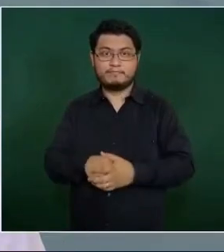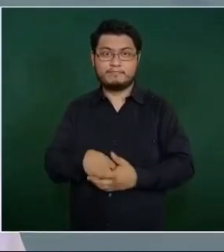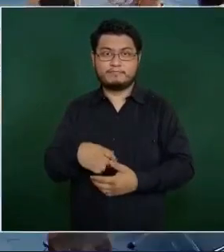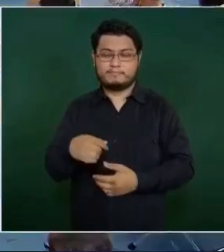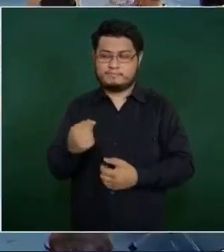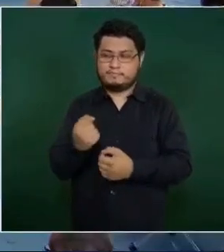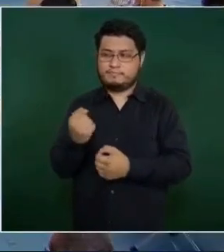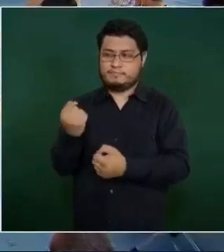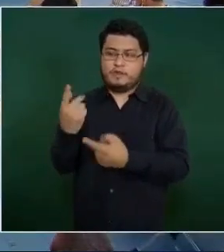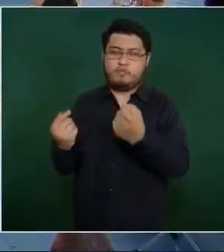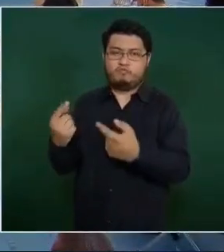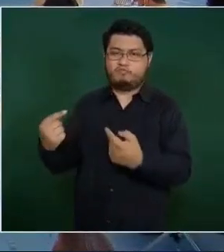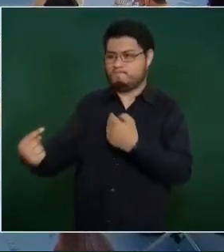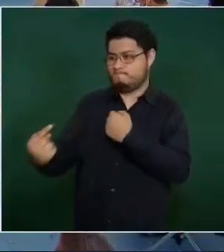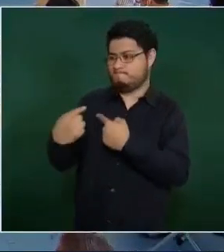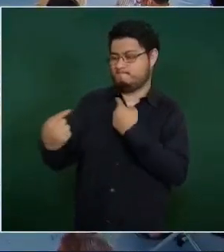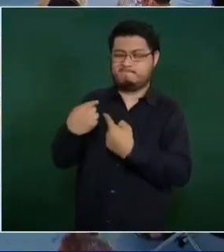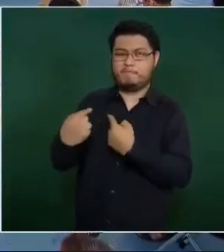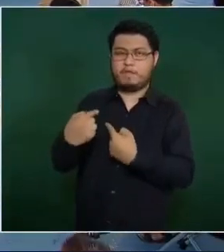a la presidencia.